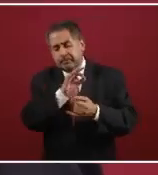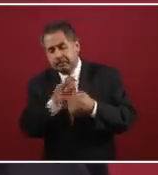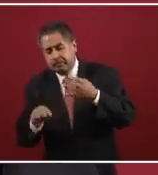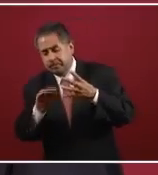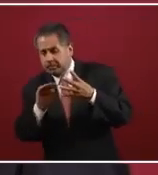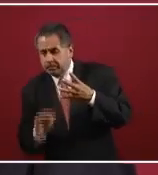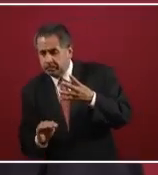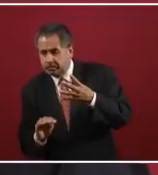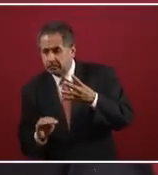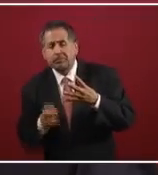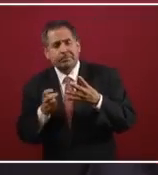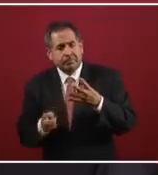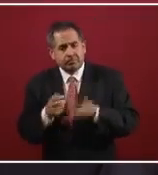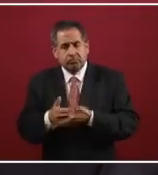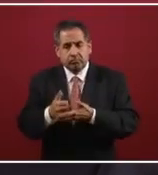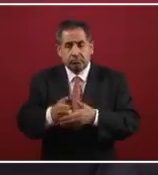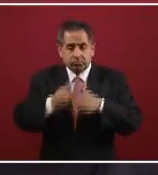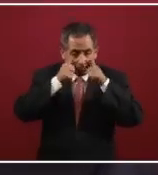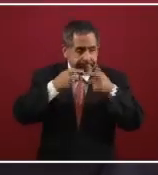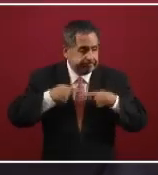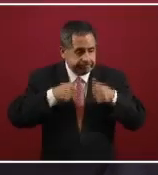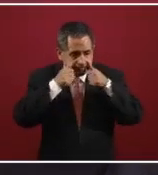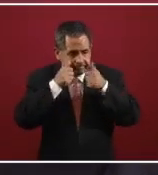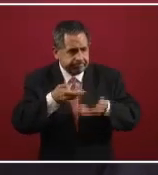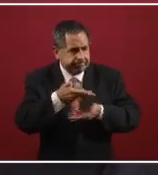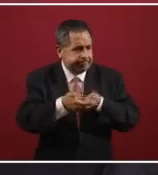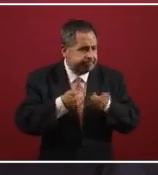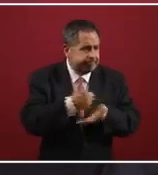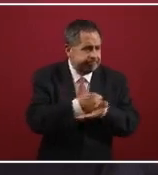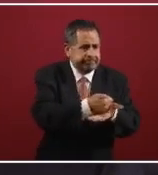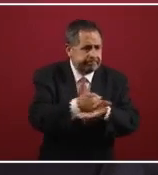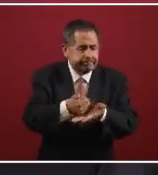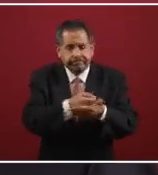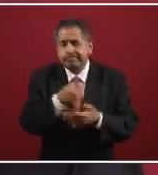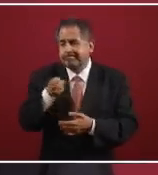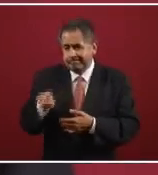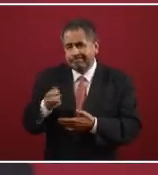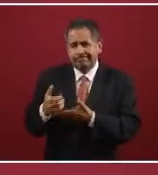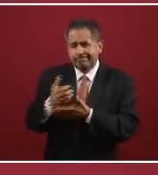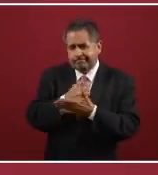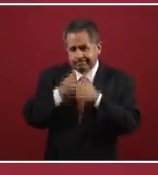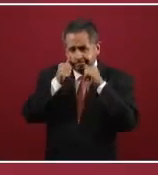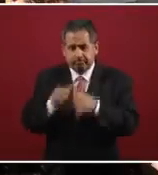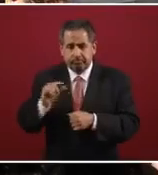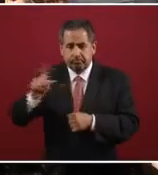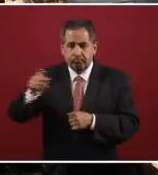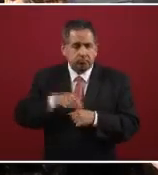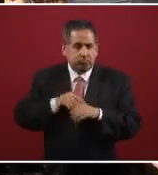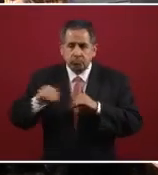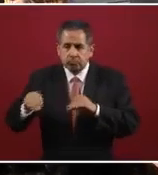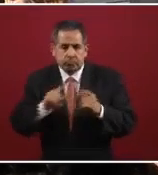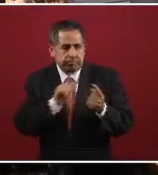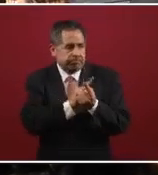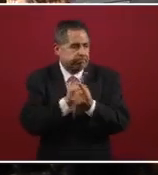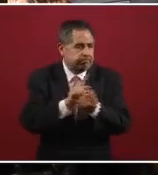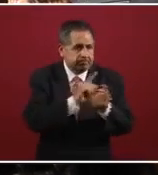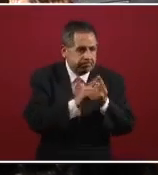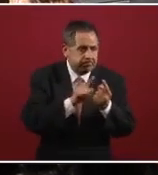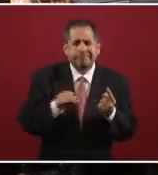sobre todo los que atienden a la gente los que tienen funciones operativas